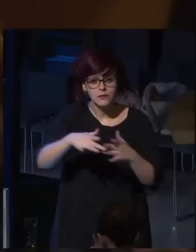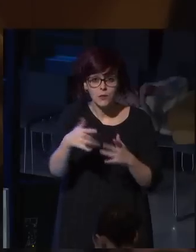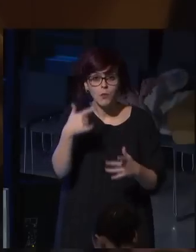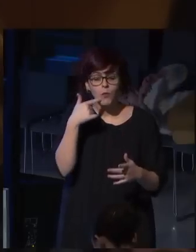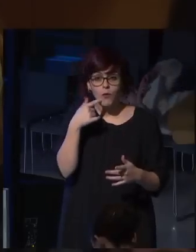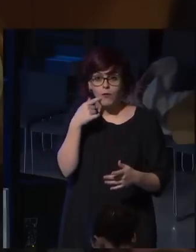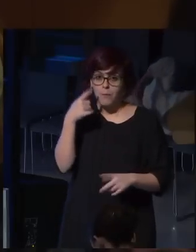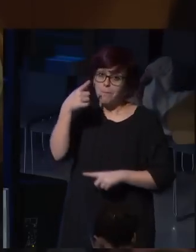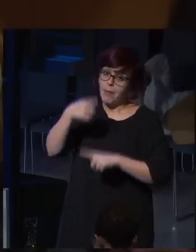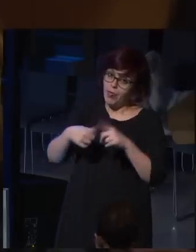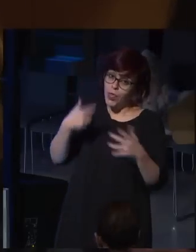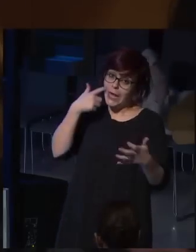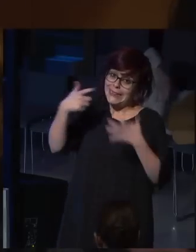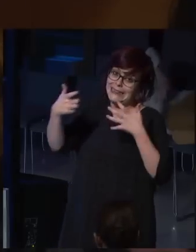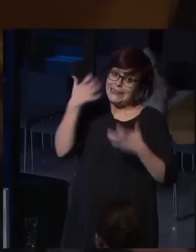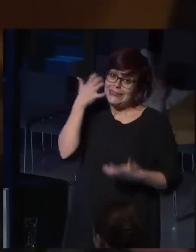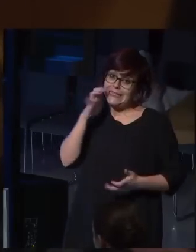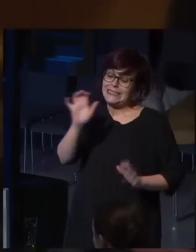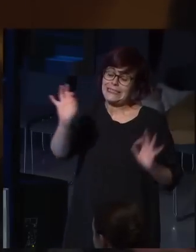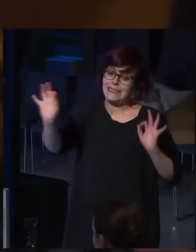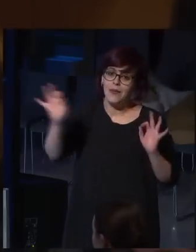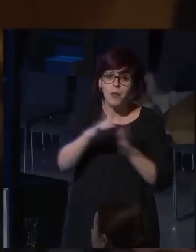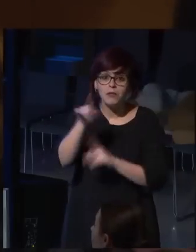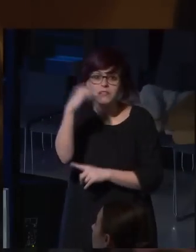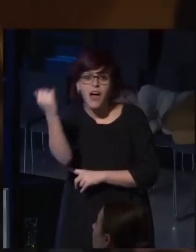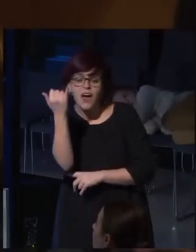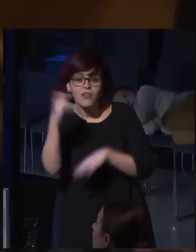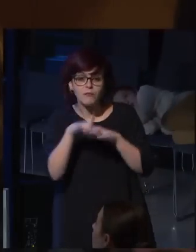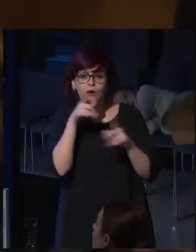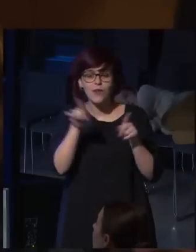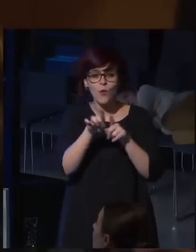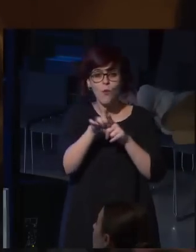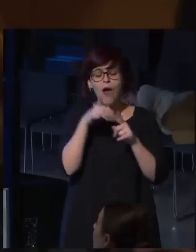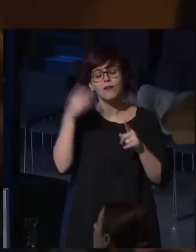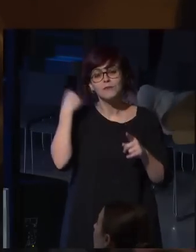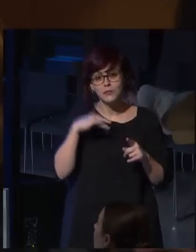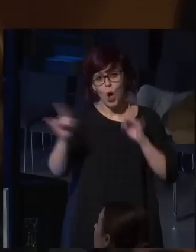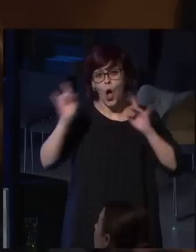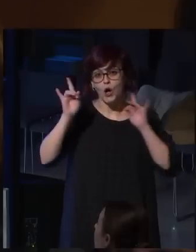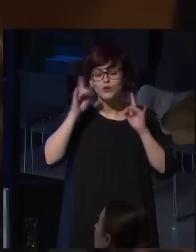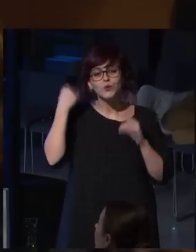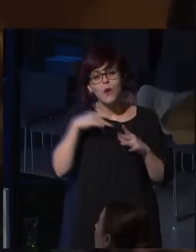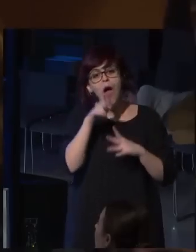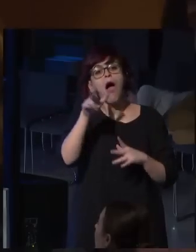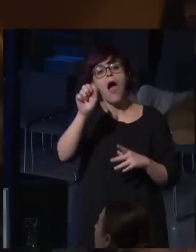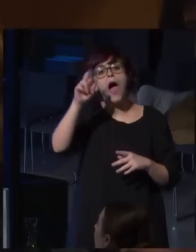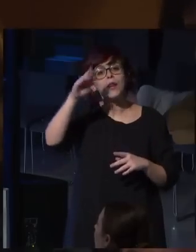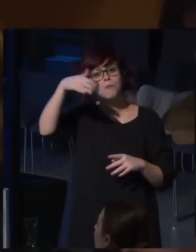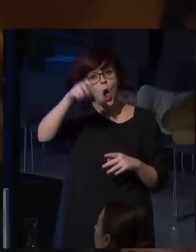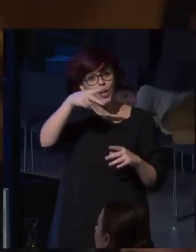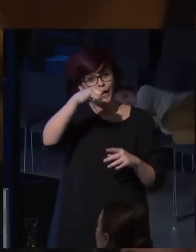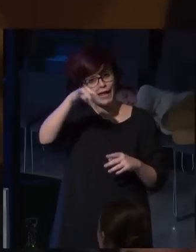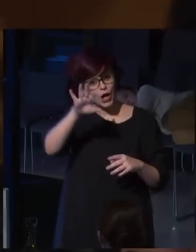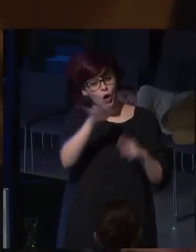artísticas, y luego el jefe dice que no sabe lo que es un armónico y cosas de esas, lo dirá por broma, ¿no? No. Entonces, la parte